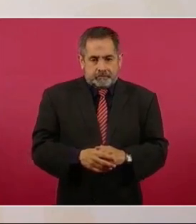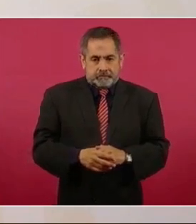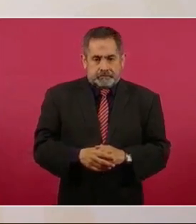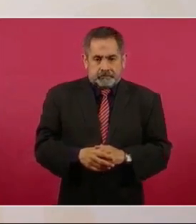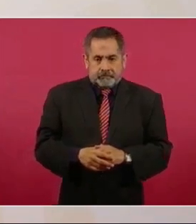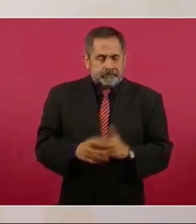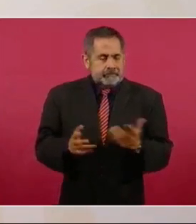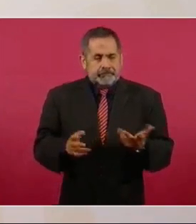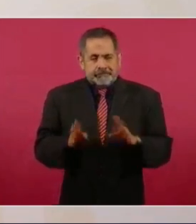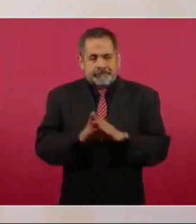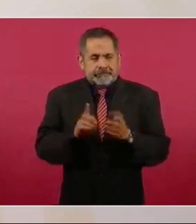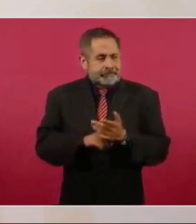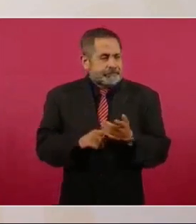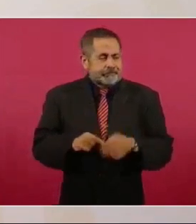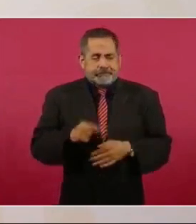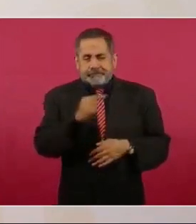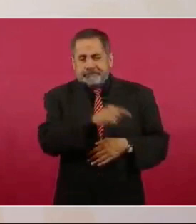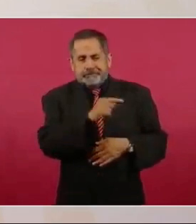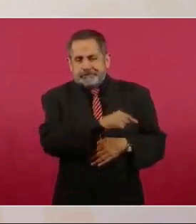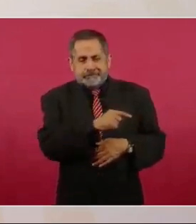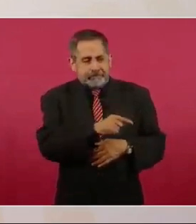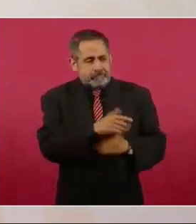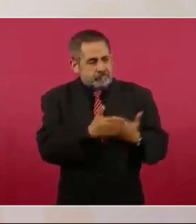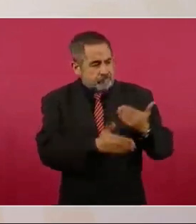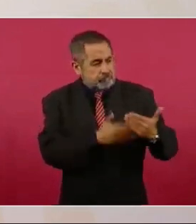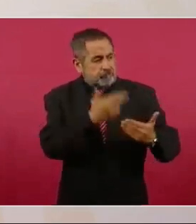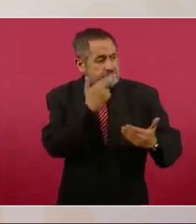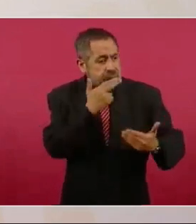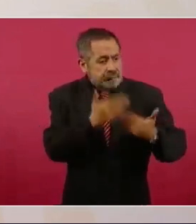¿cómo van a avanzar?